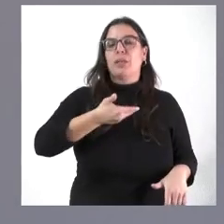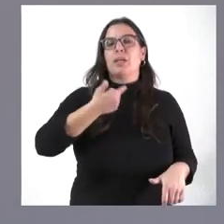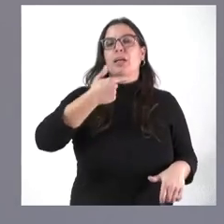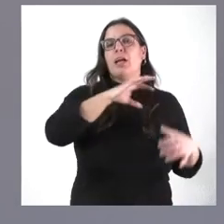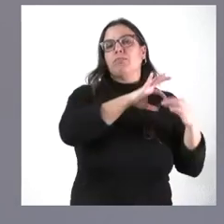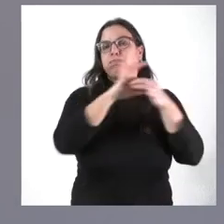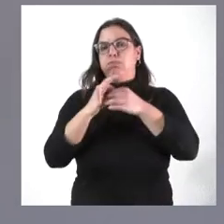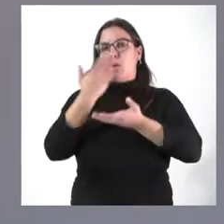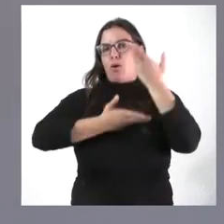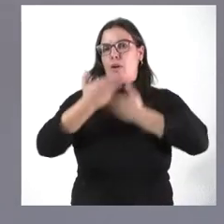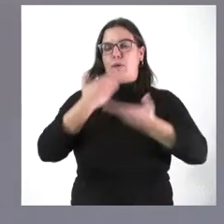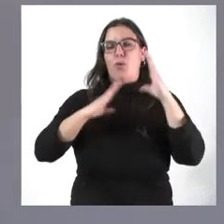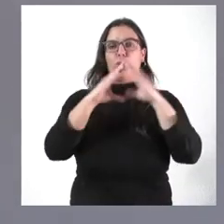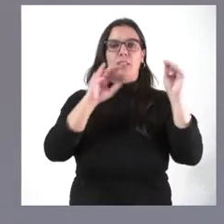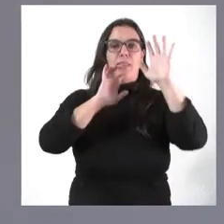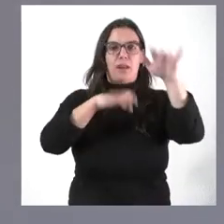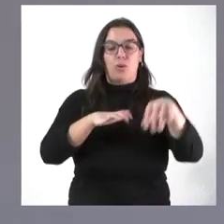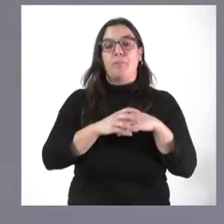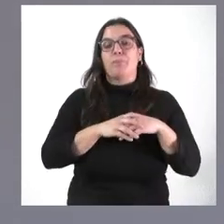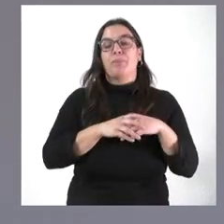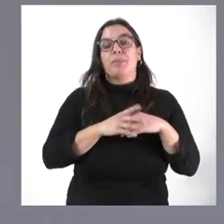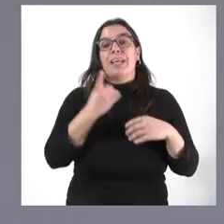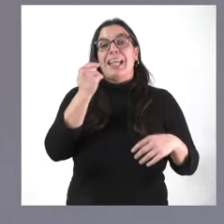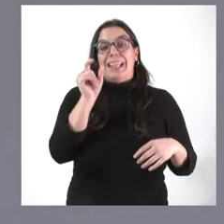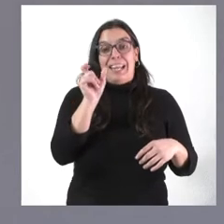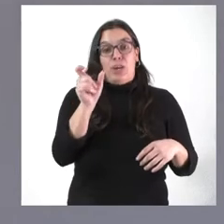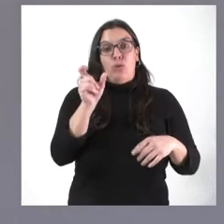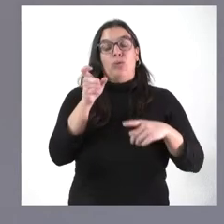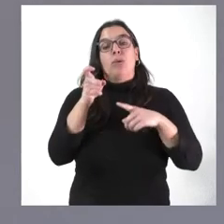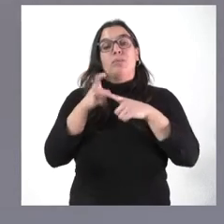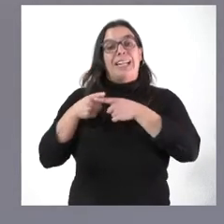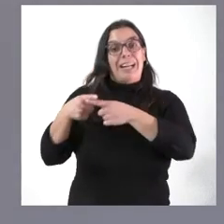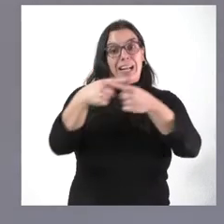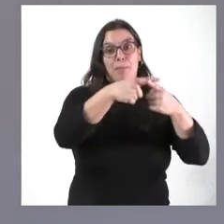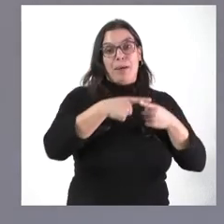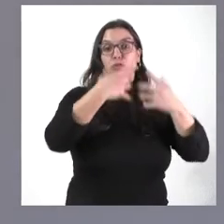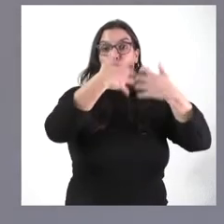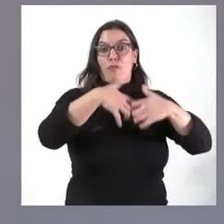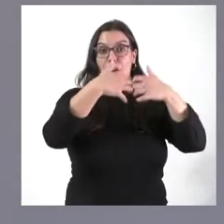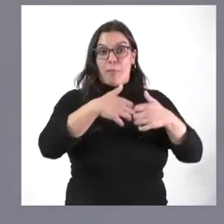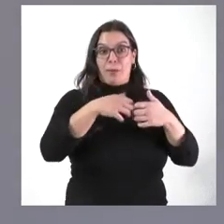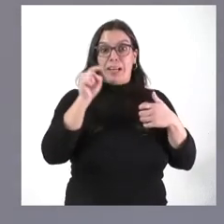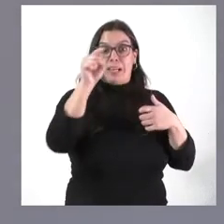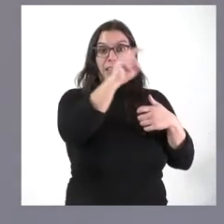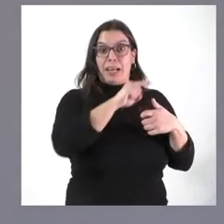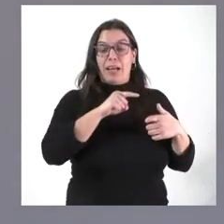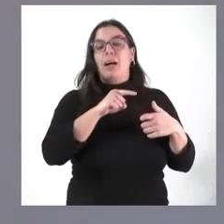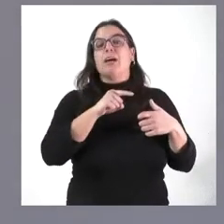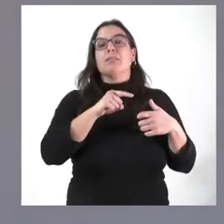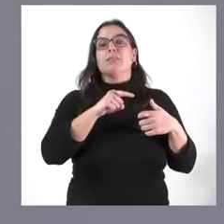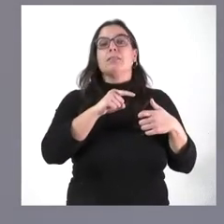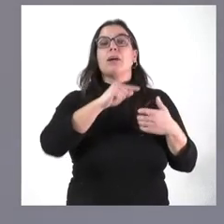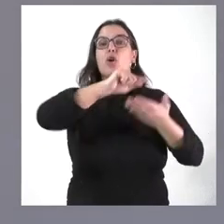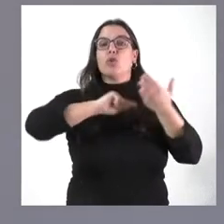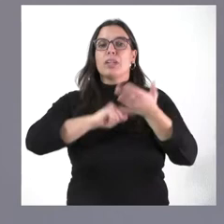universidad de León tienen ustedes la distribución En cada una de las Tres plantas de estos 1040 puestos de trabajo del